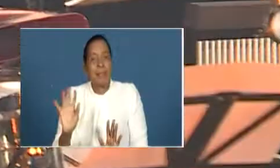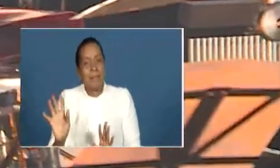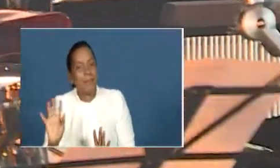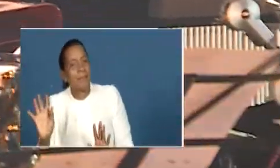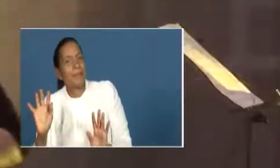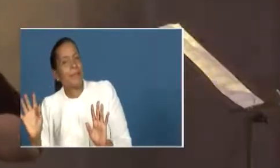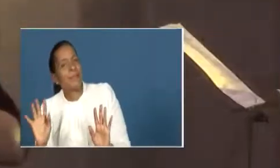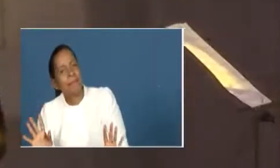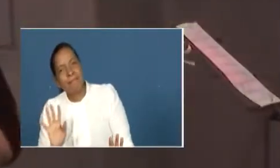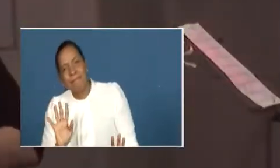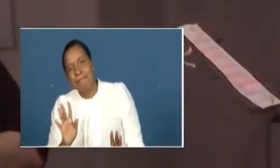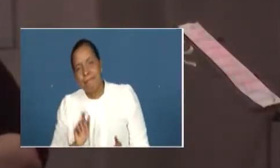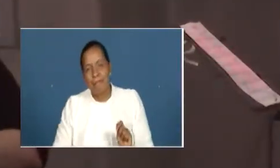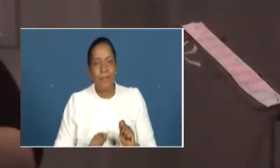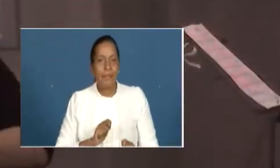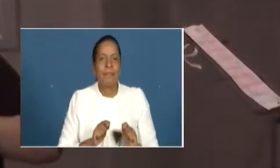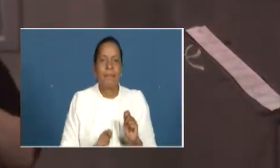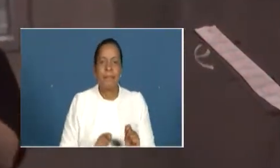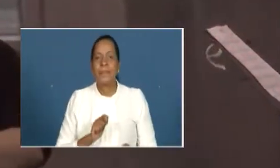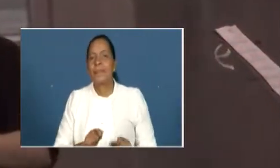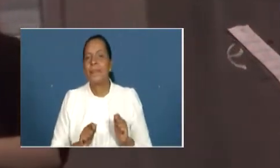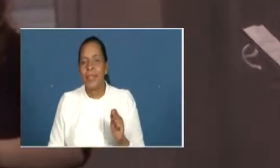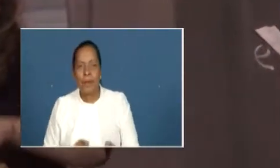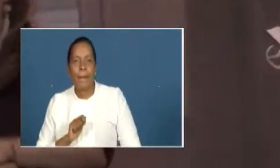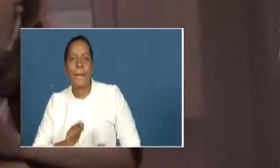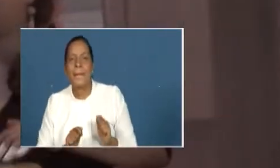ya no miro